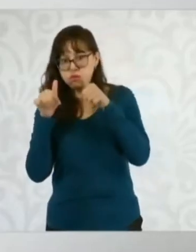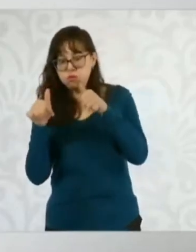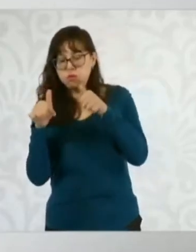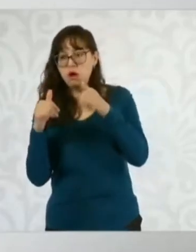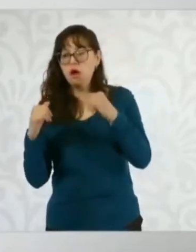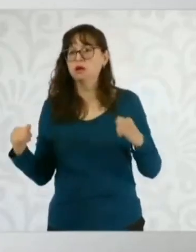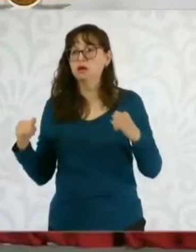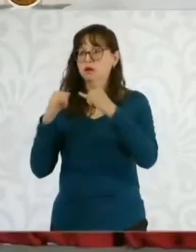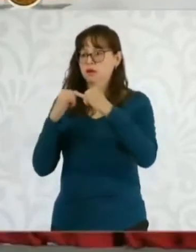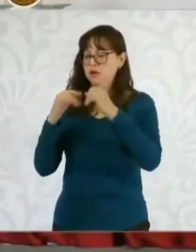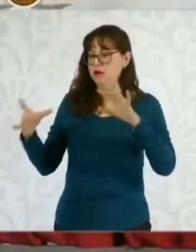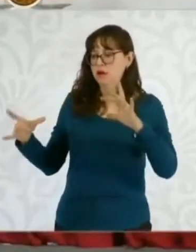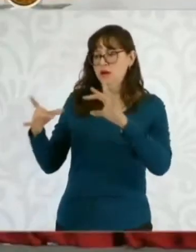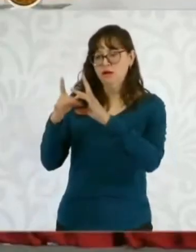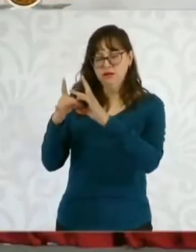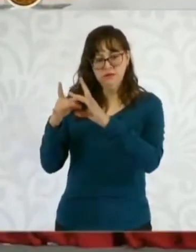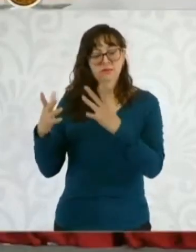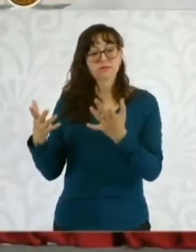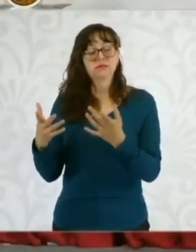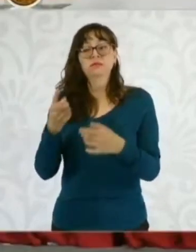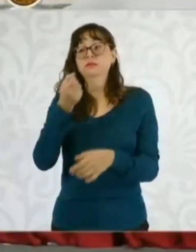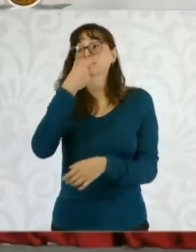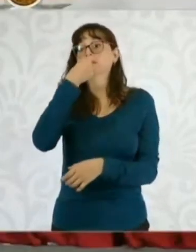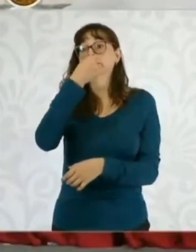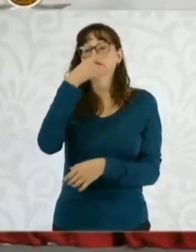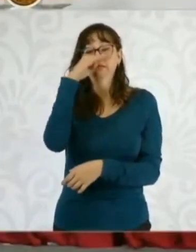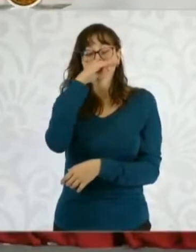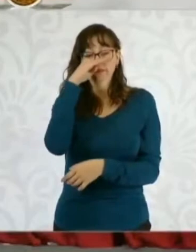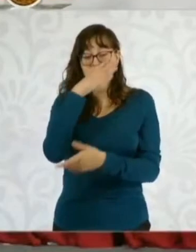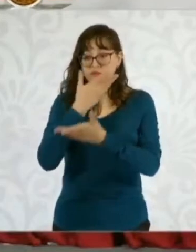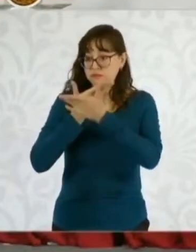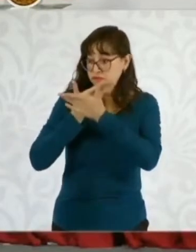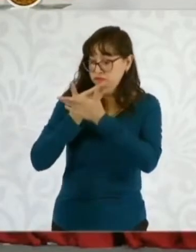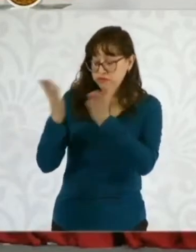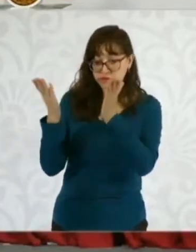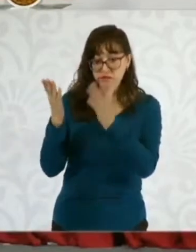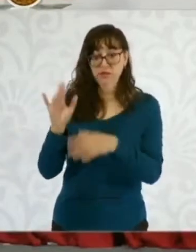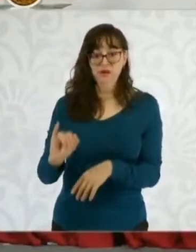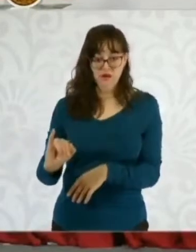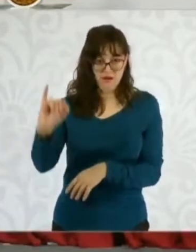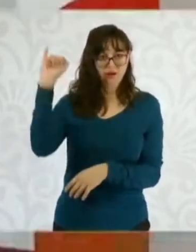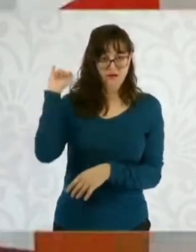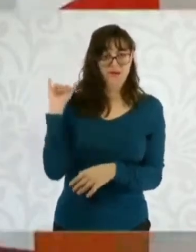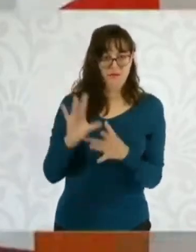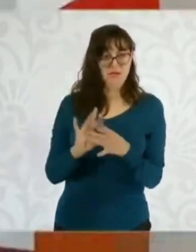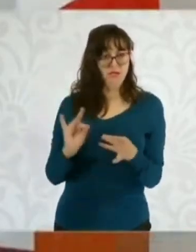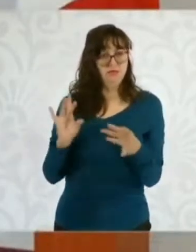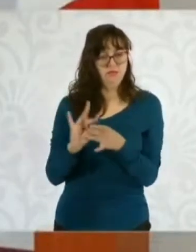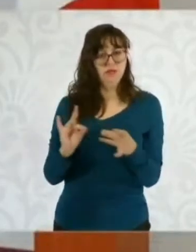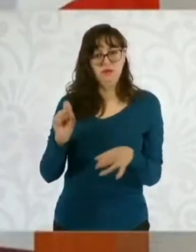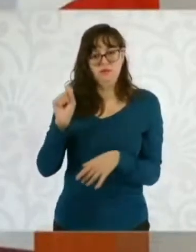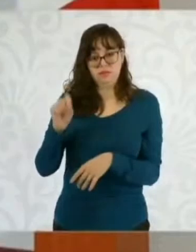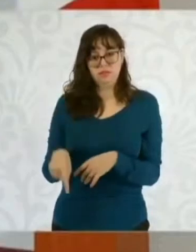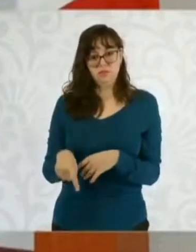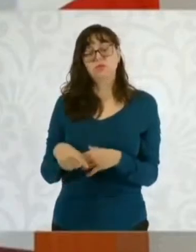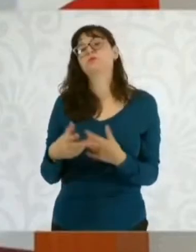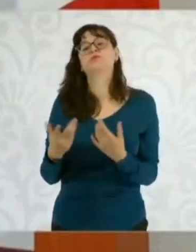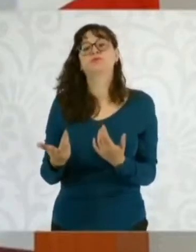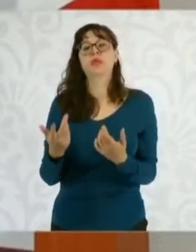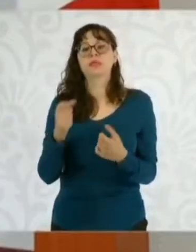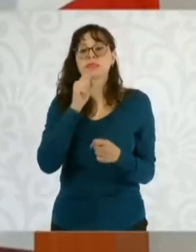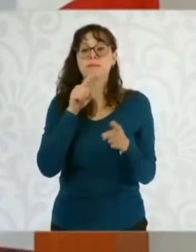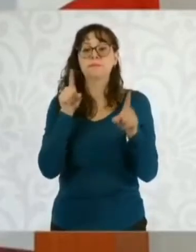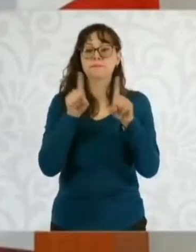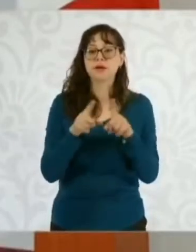propia institución, garantizar la disponibilidad de medicamentos gratuitos, el tema que hablamos el jueves pasado en este mismo espacio, concluir el rescate de